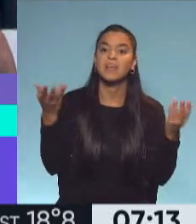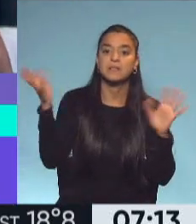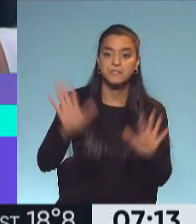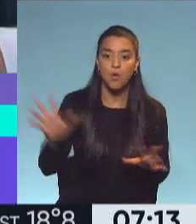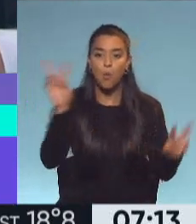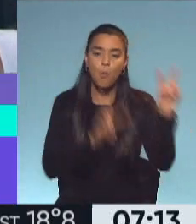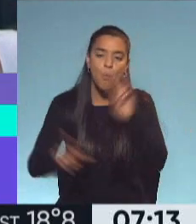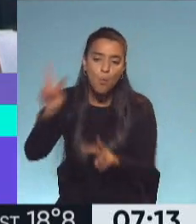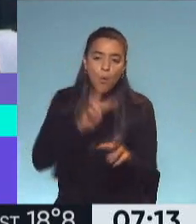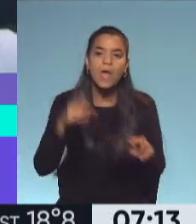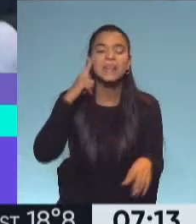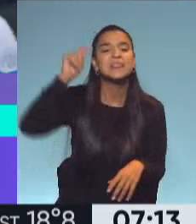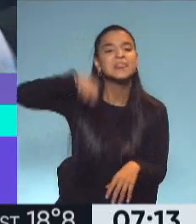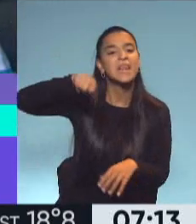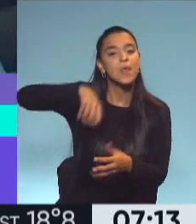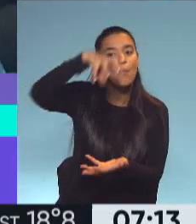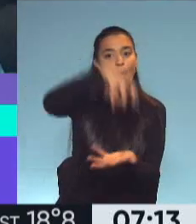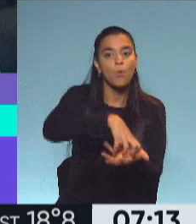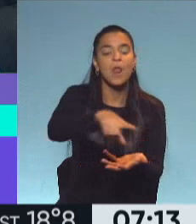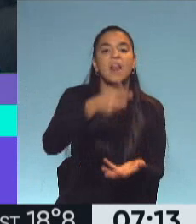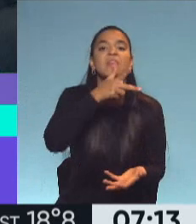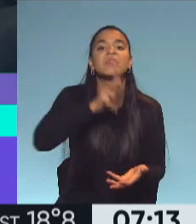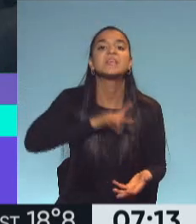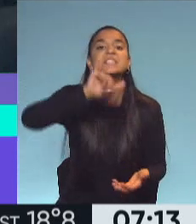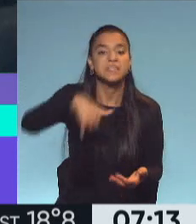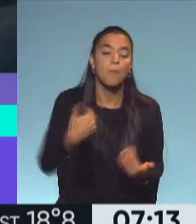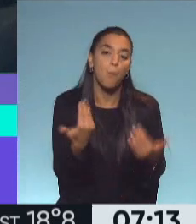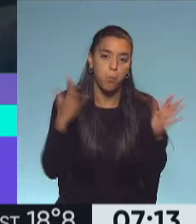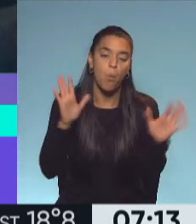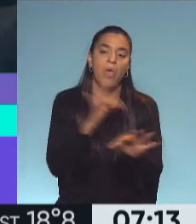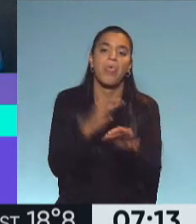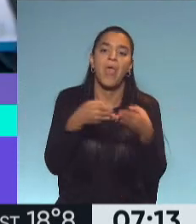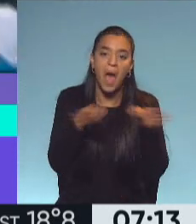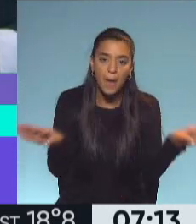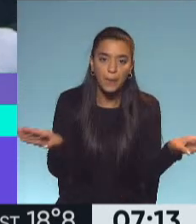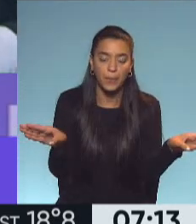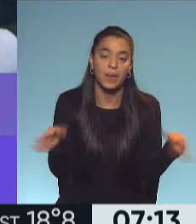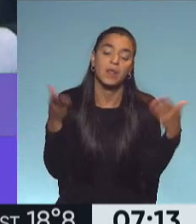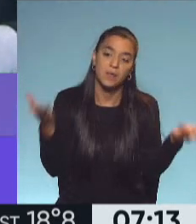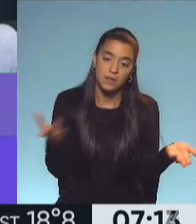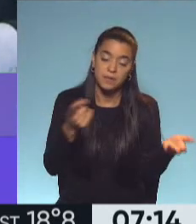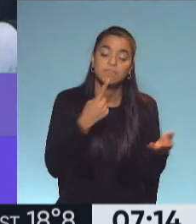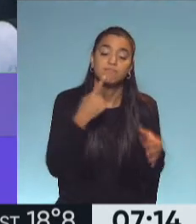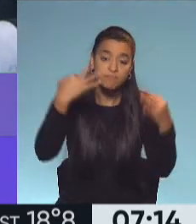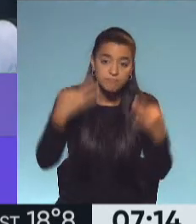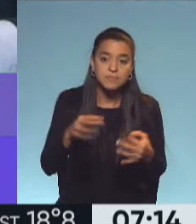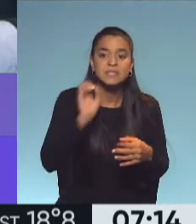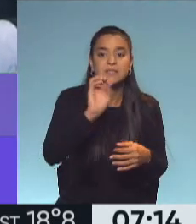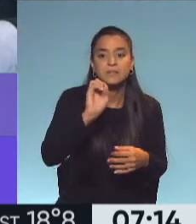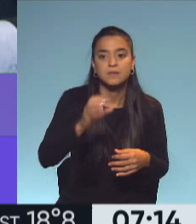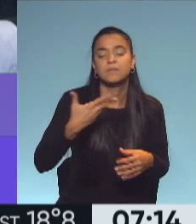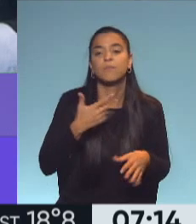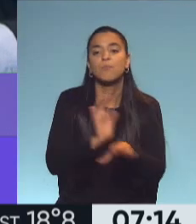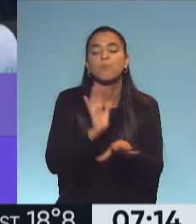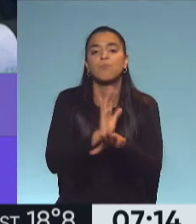fue buscar un tribunal que les dijera que sí podían abrir las clases. Esto técnicamente se llama forum